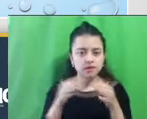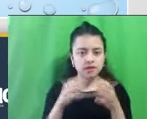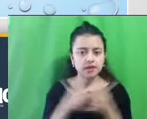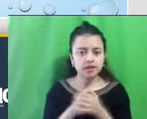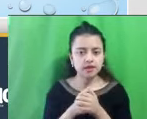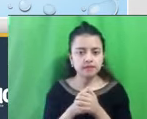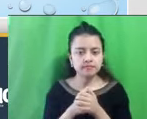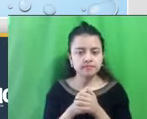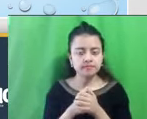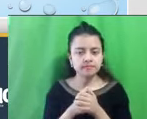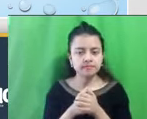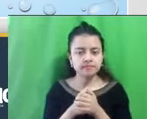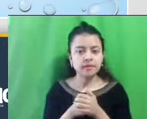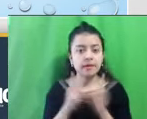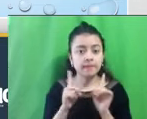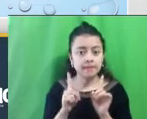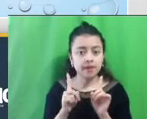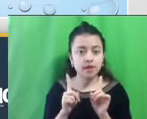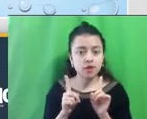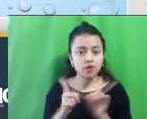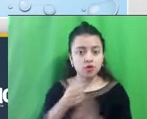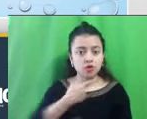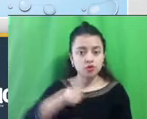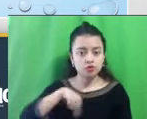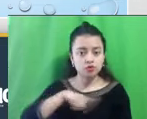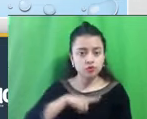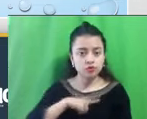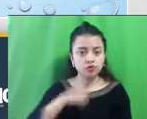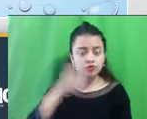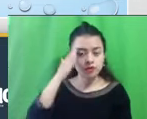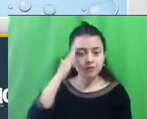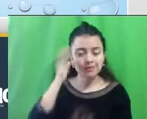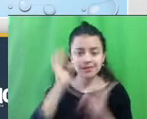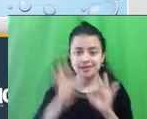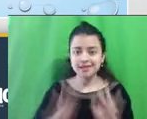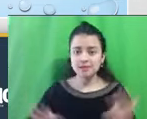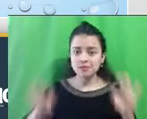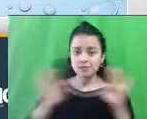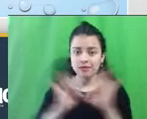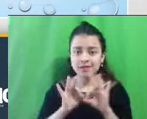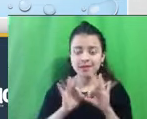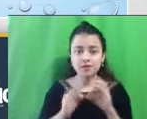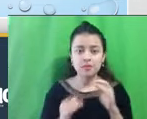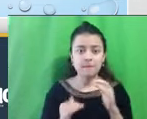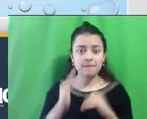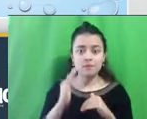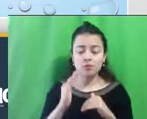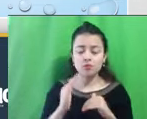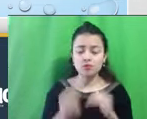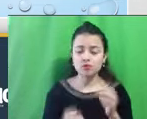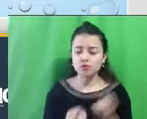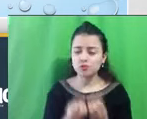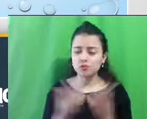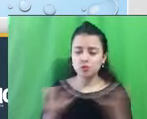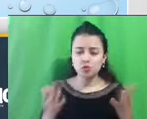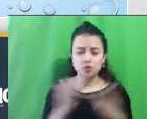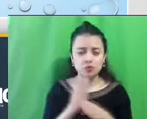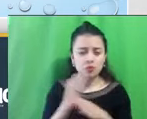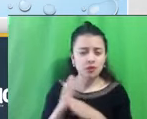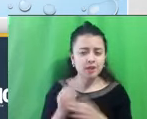pero también es importante resaltar que tal vez son 1000 problemas o 1000 necesidades las que tenemos en